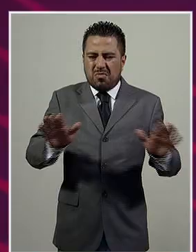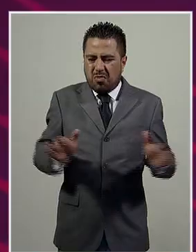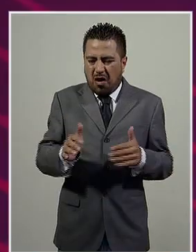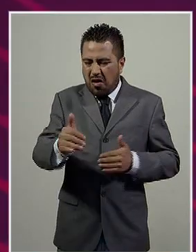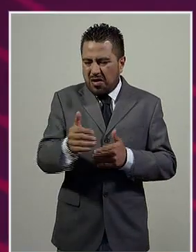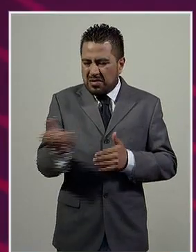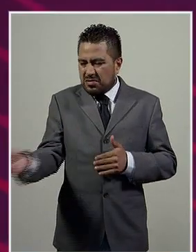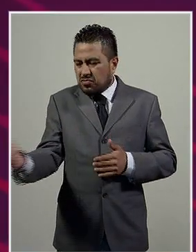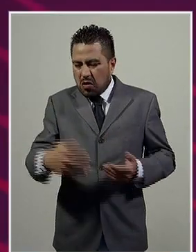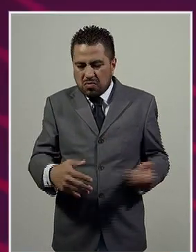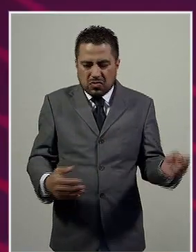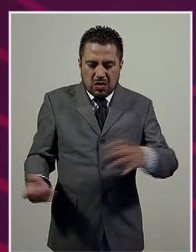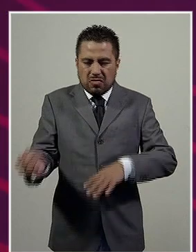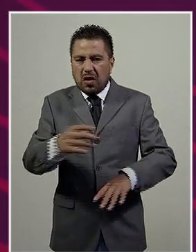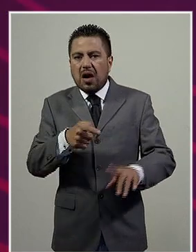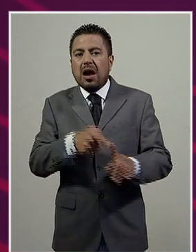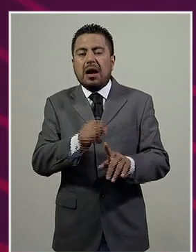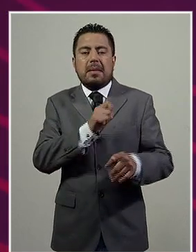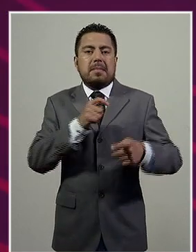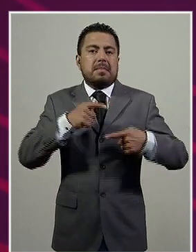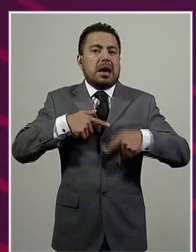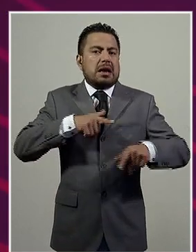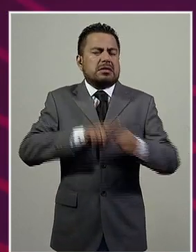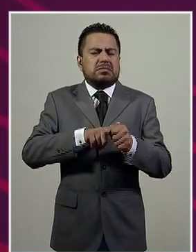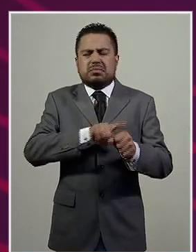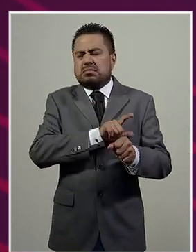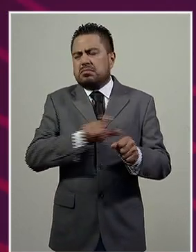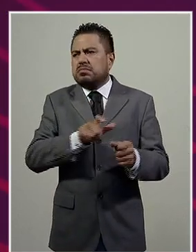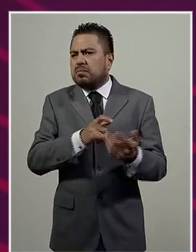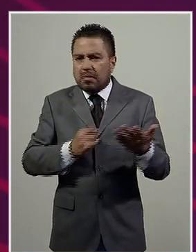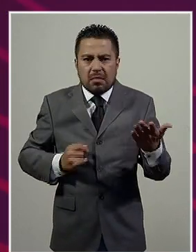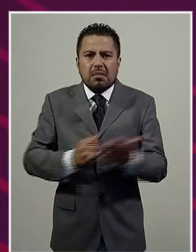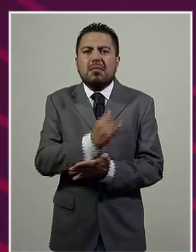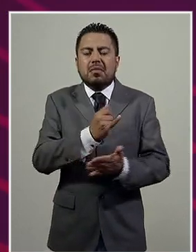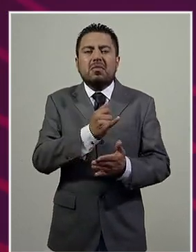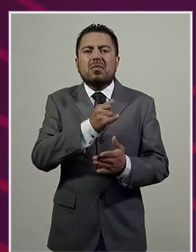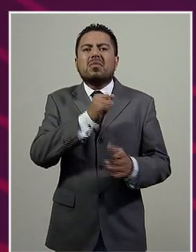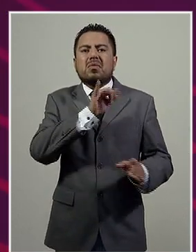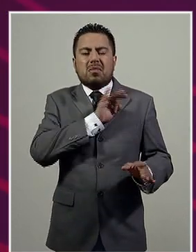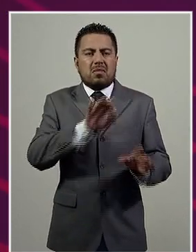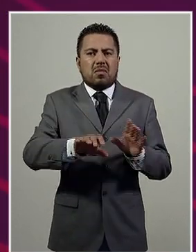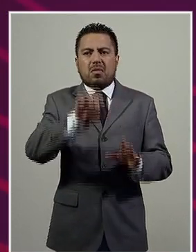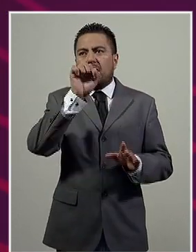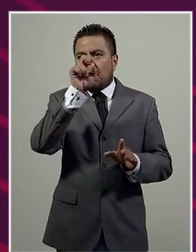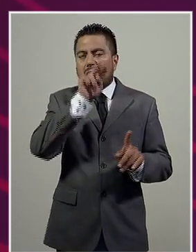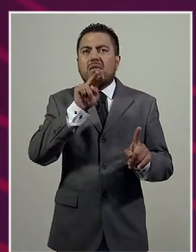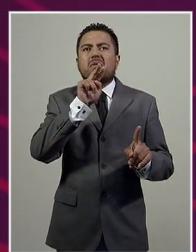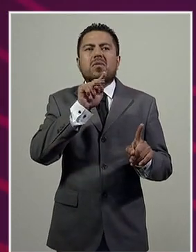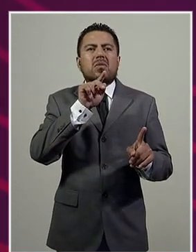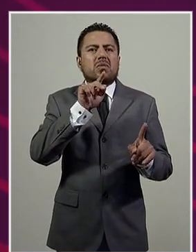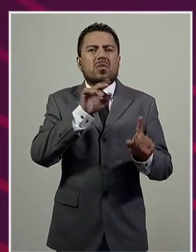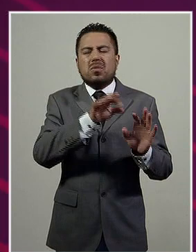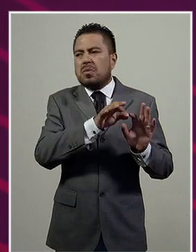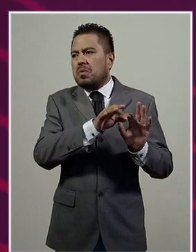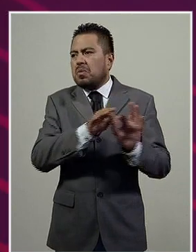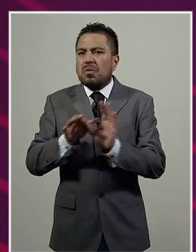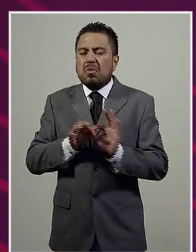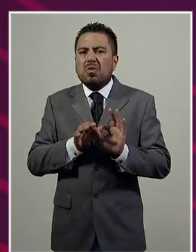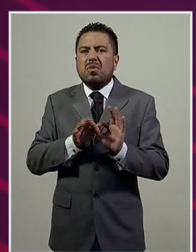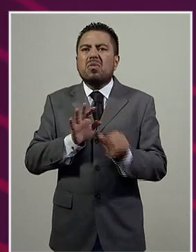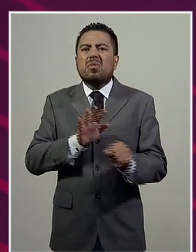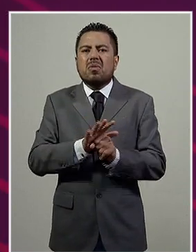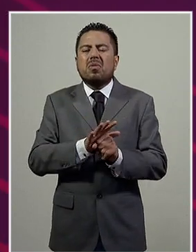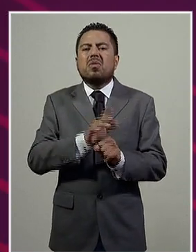molde piensa también de una forma muy particular, toma decisiones con una visión muy unilateral